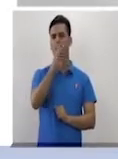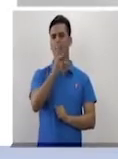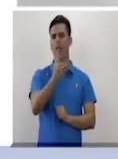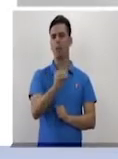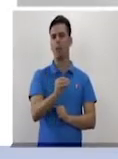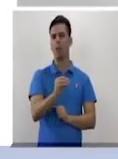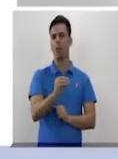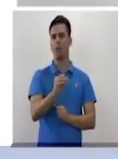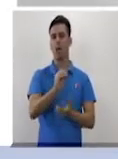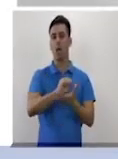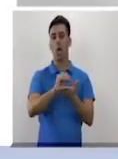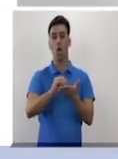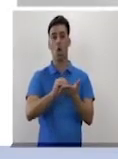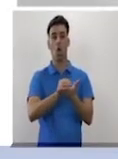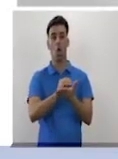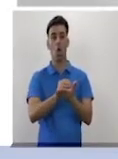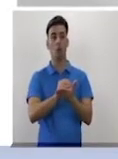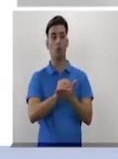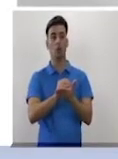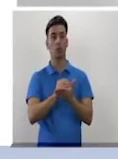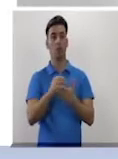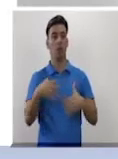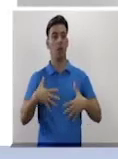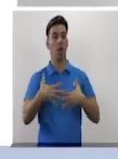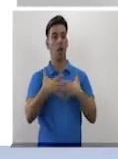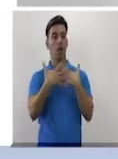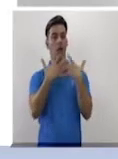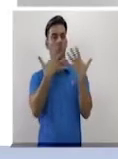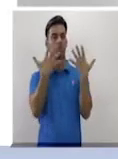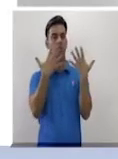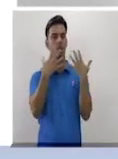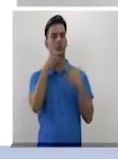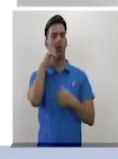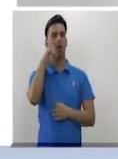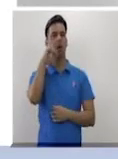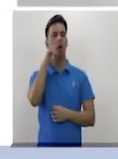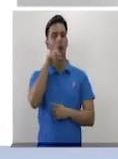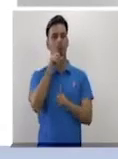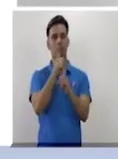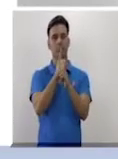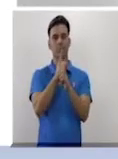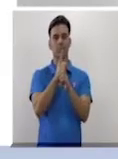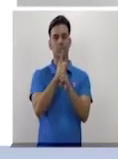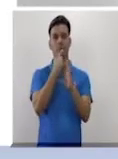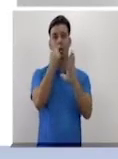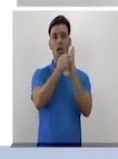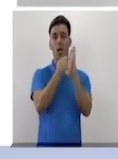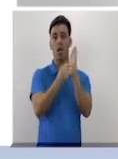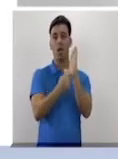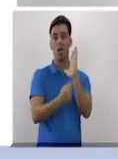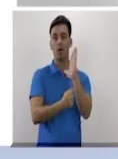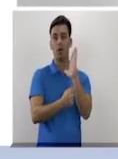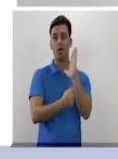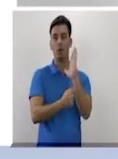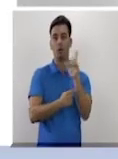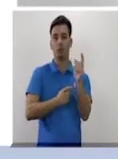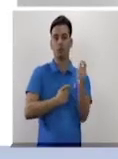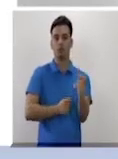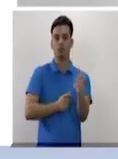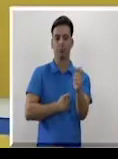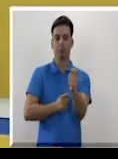espíritu encuentra los elementos que más ansía, la continuidad y la